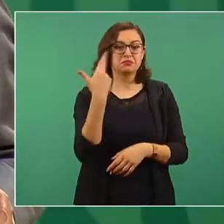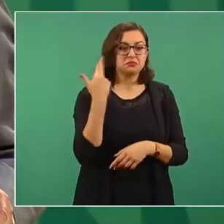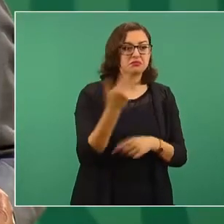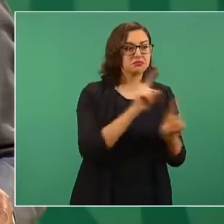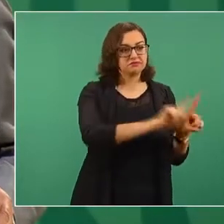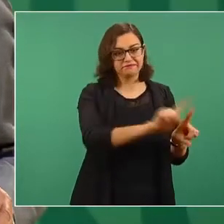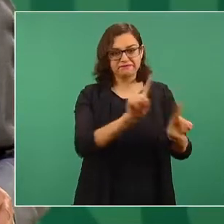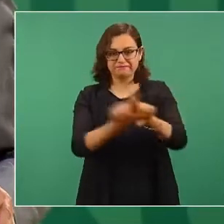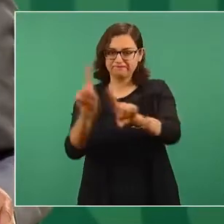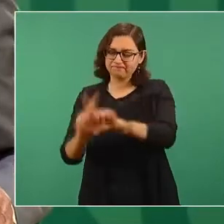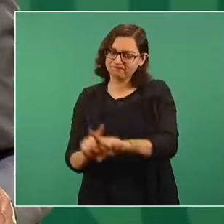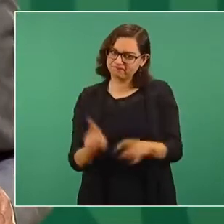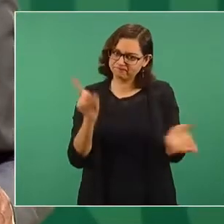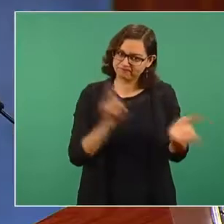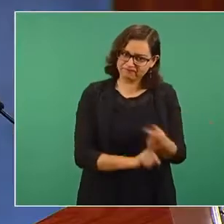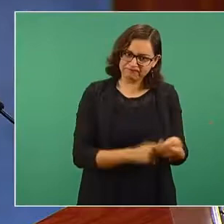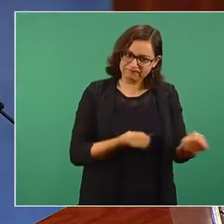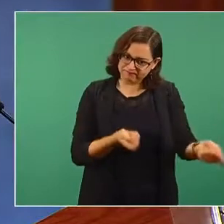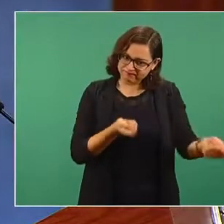y